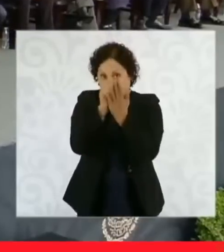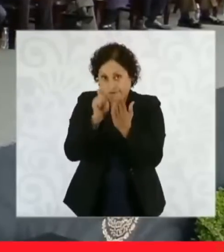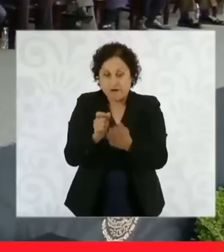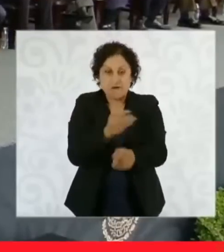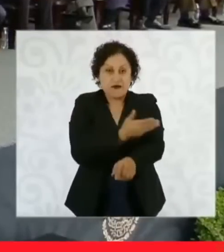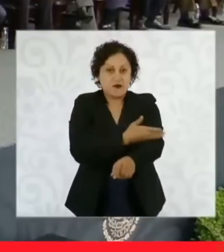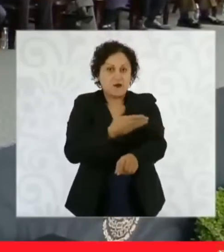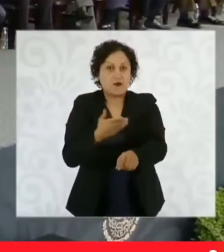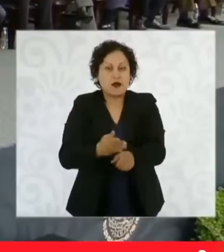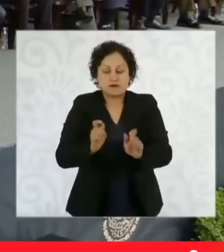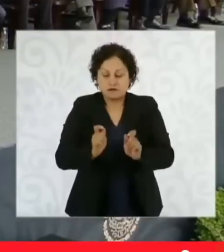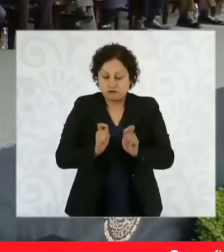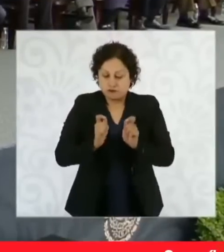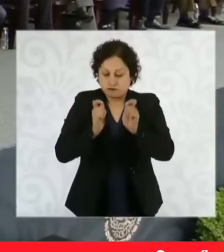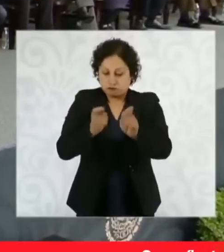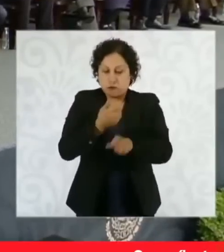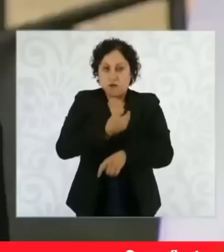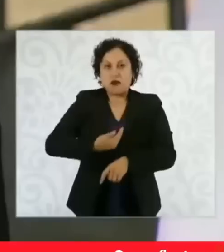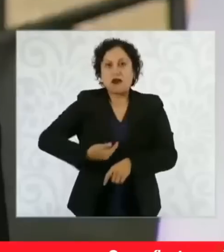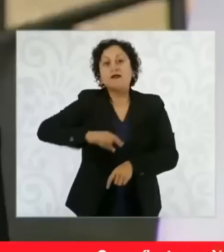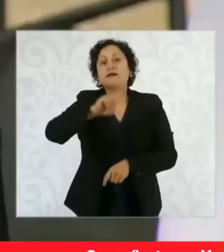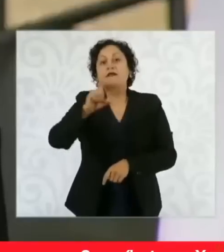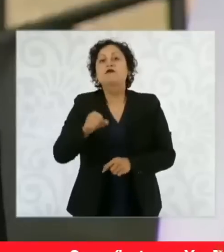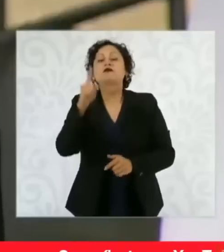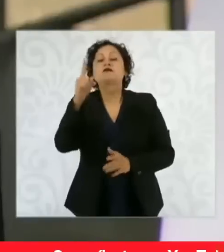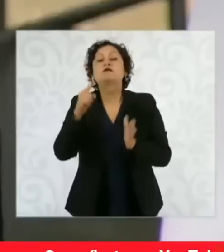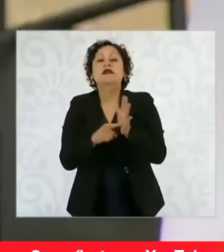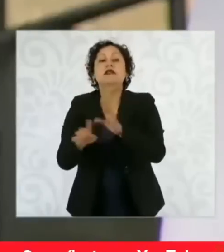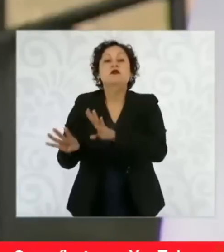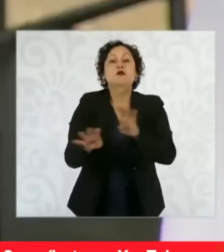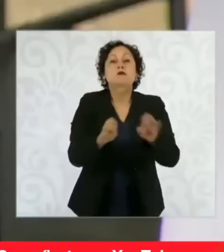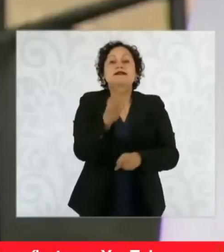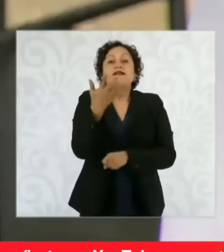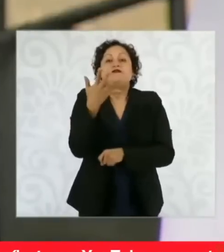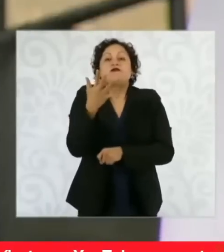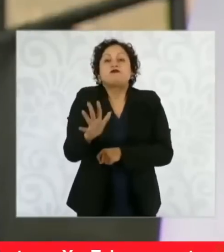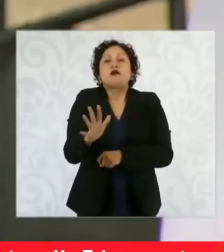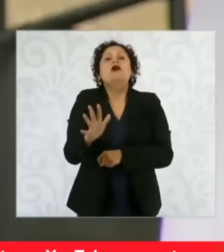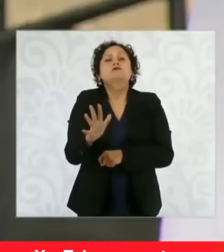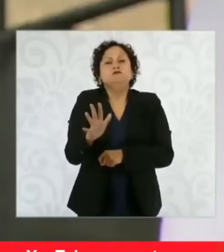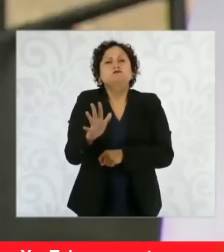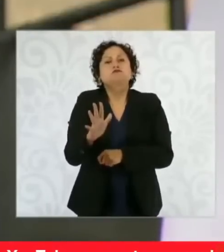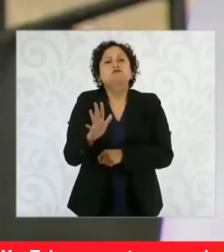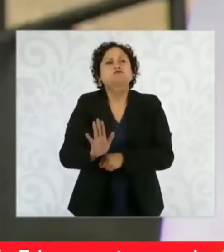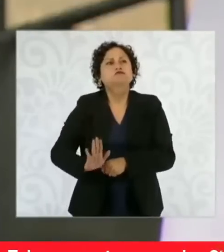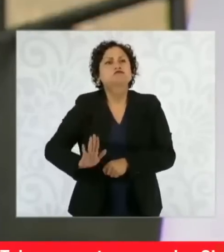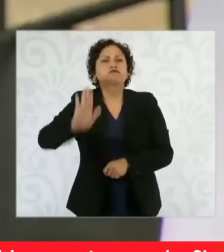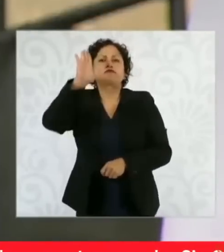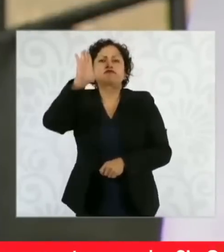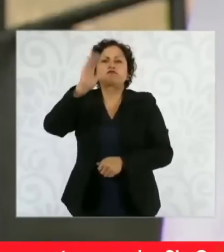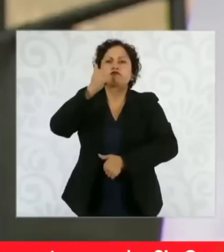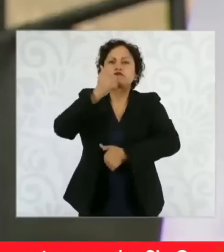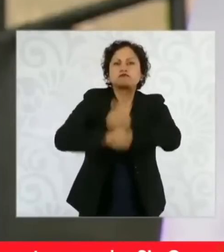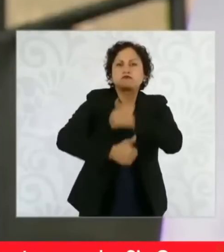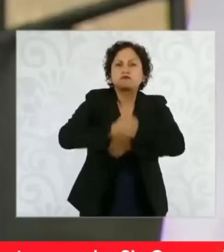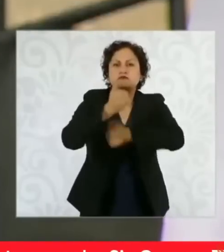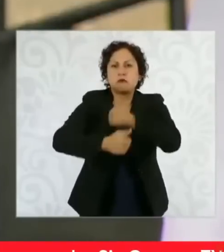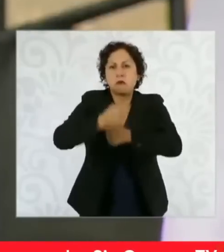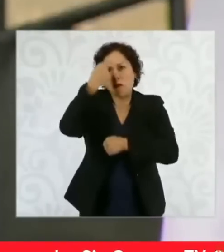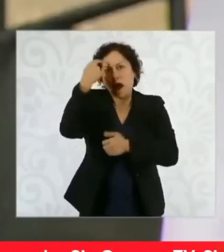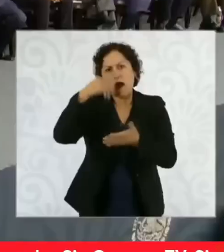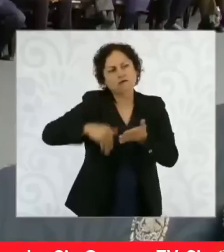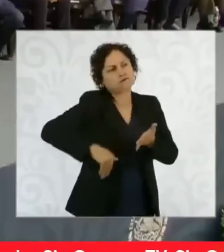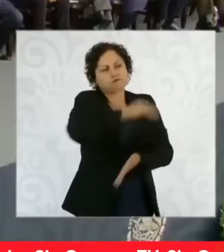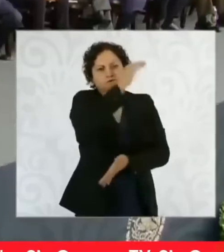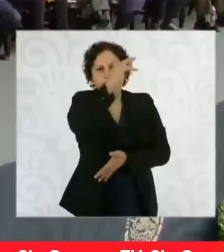presidencial y decide en 1910 postularse a la presidencia contra el régimen de Porfirio